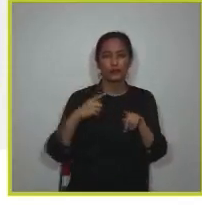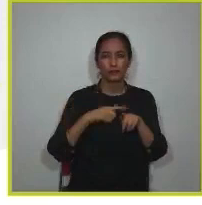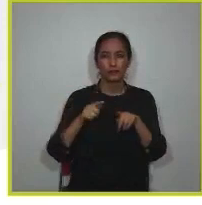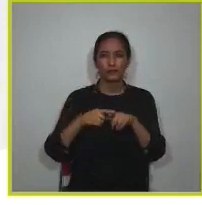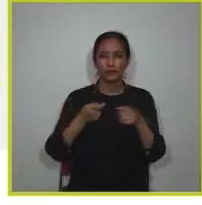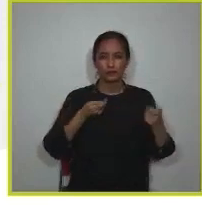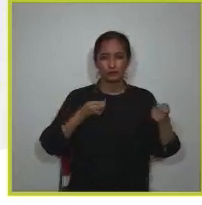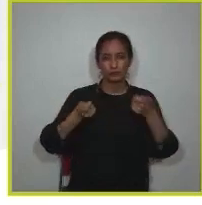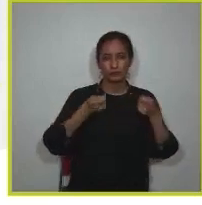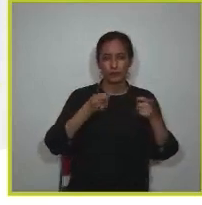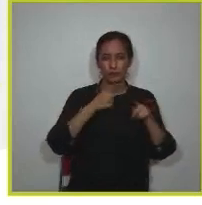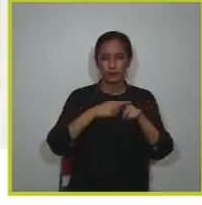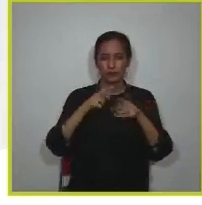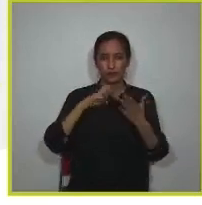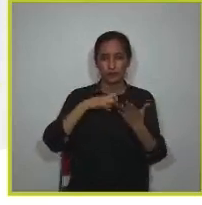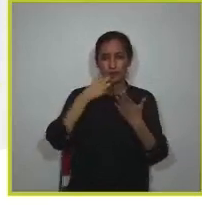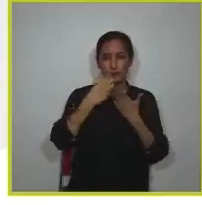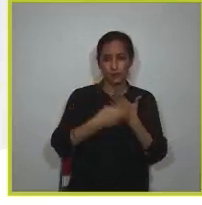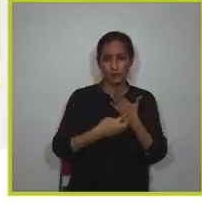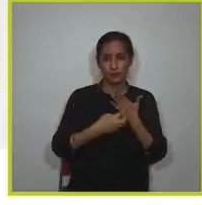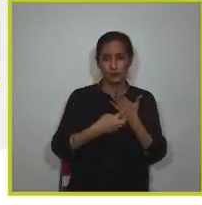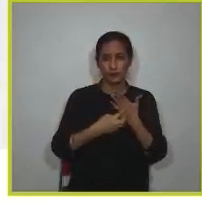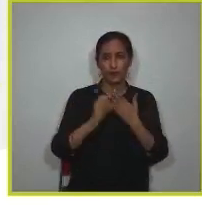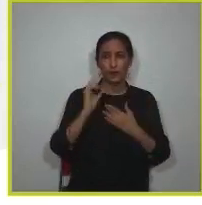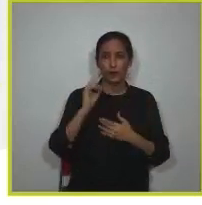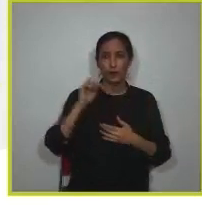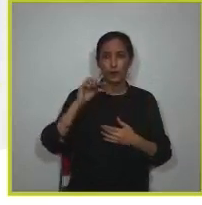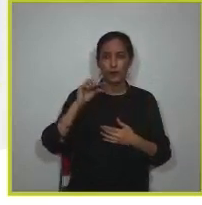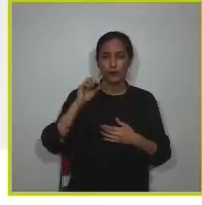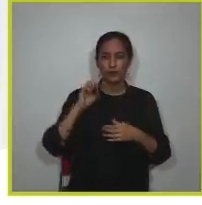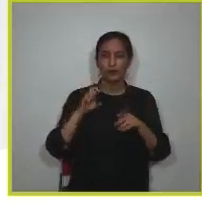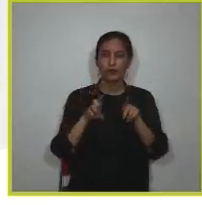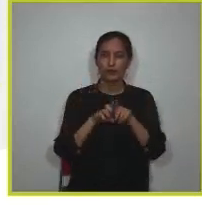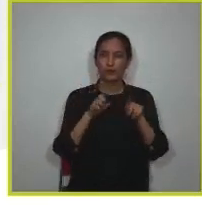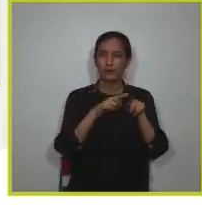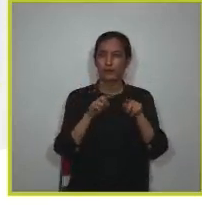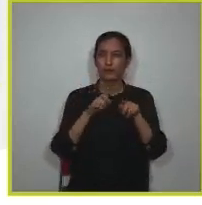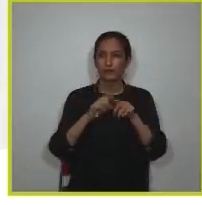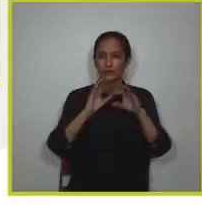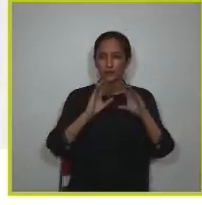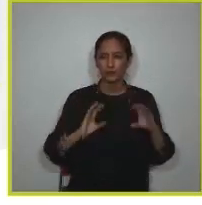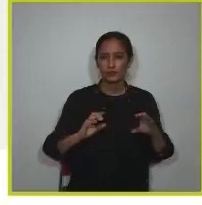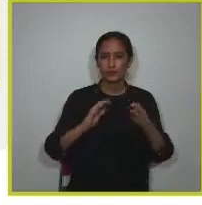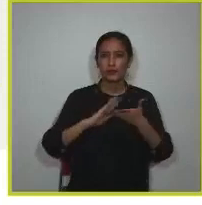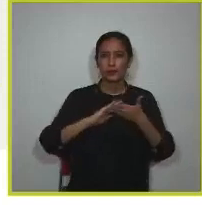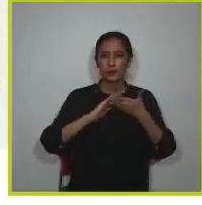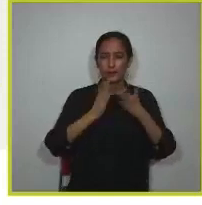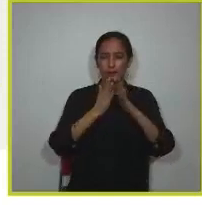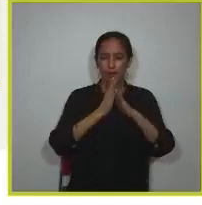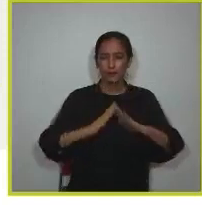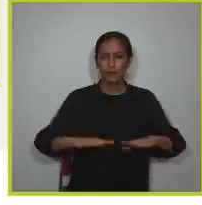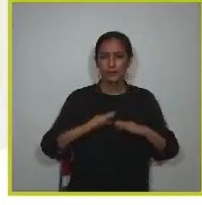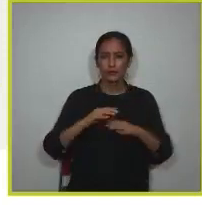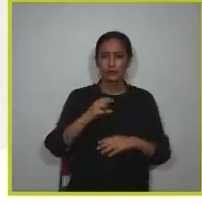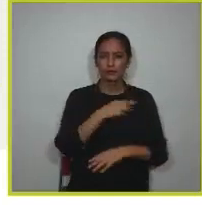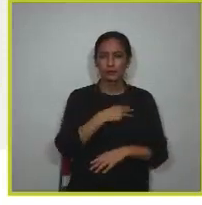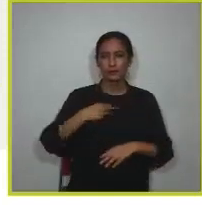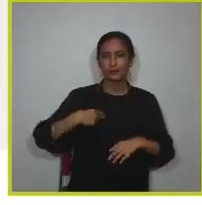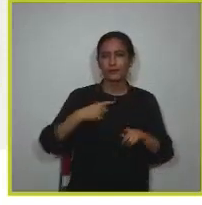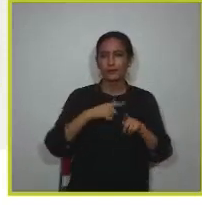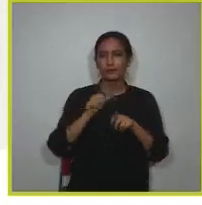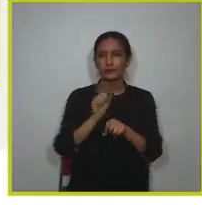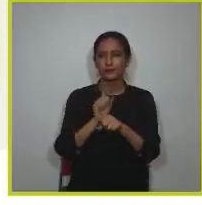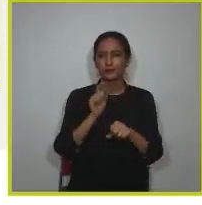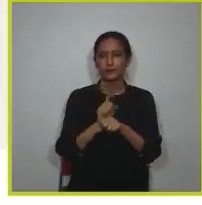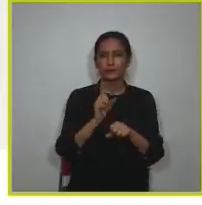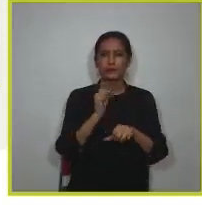coordinadora de proyectos ongs y consultoras en temas de ciudadanía y paz para el minedu y gestión educativa